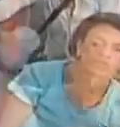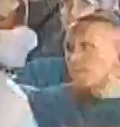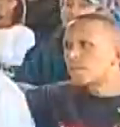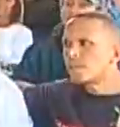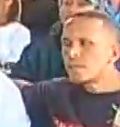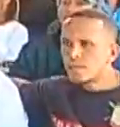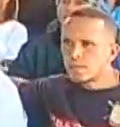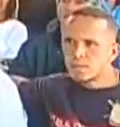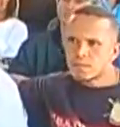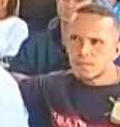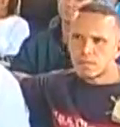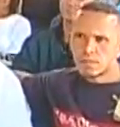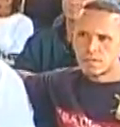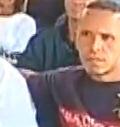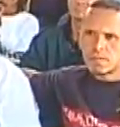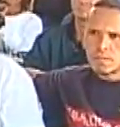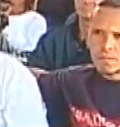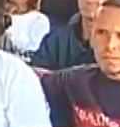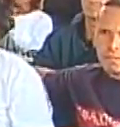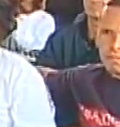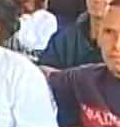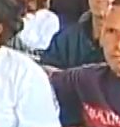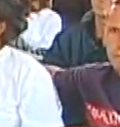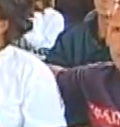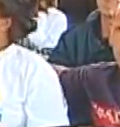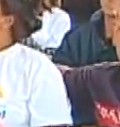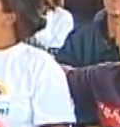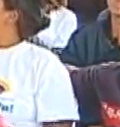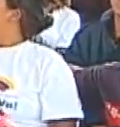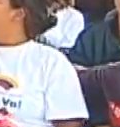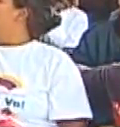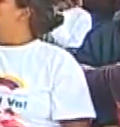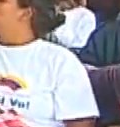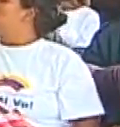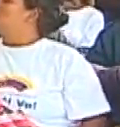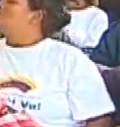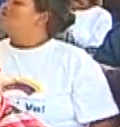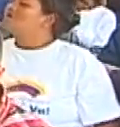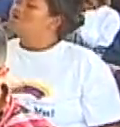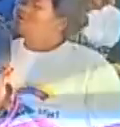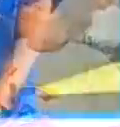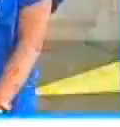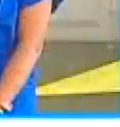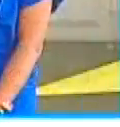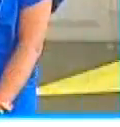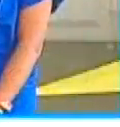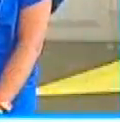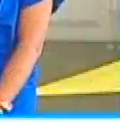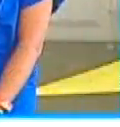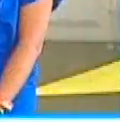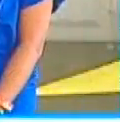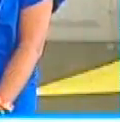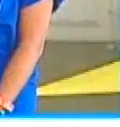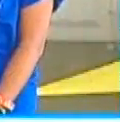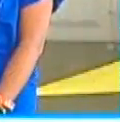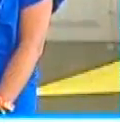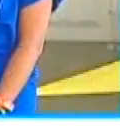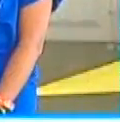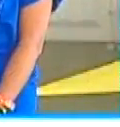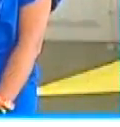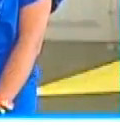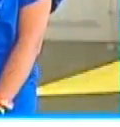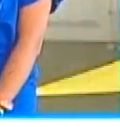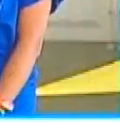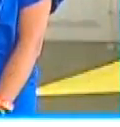son nuestras herramientas para eliminar cualquier tipo de barrera de comunicación. Nuestros hermanos intérpretes en lengua de señas. Y pido